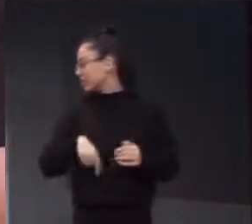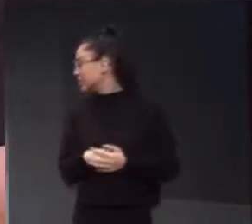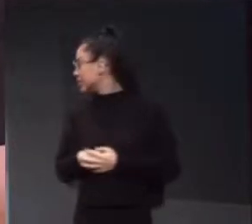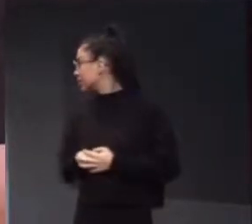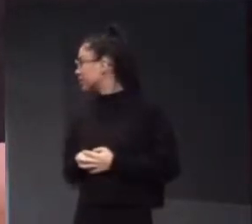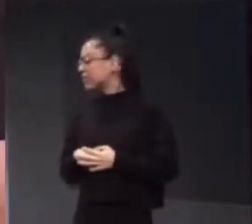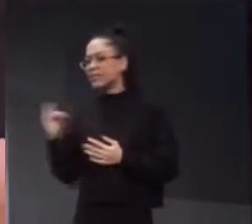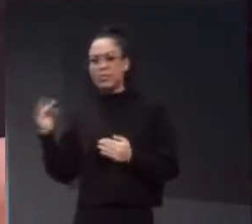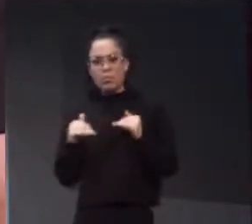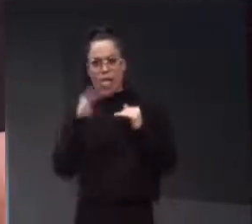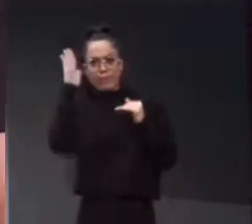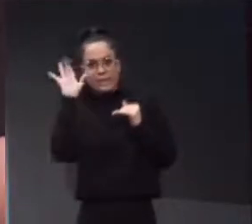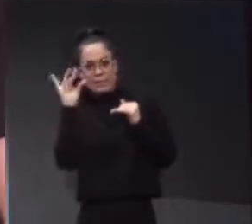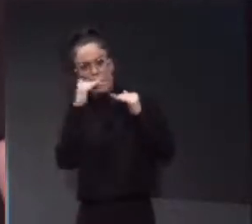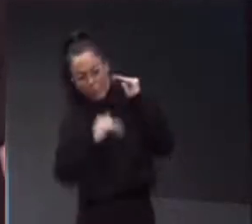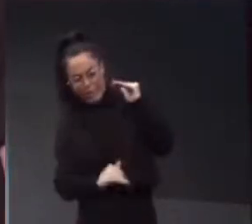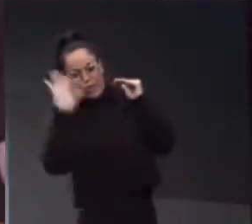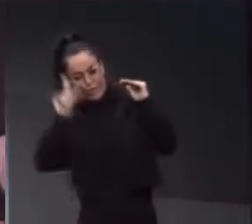también arriba